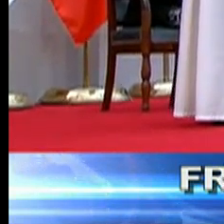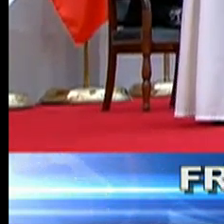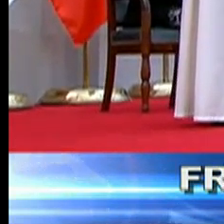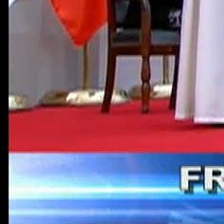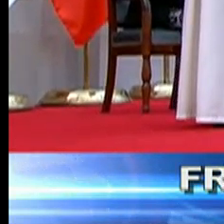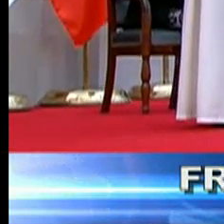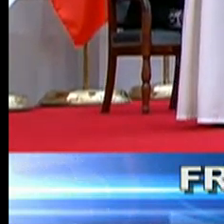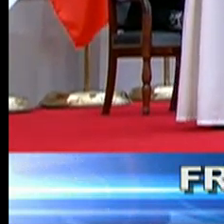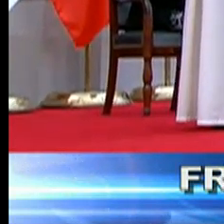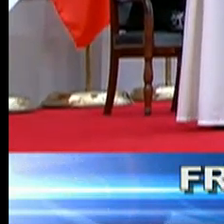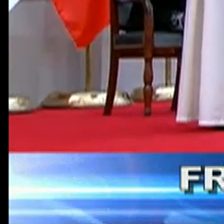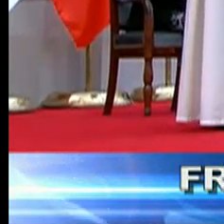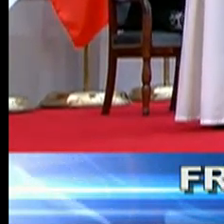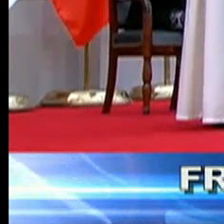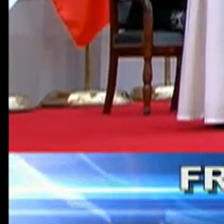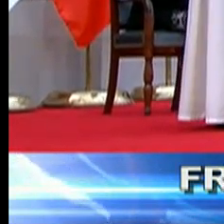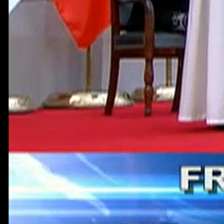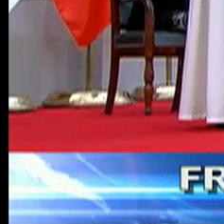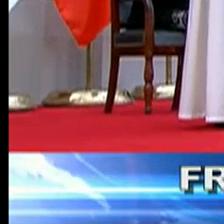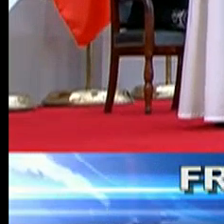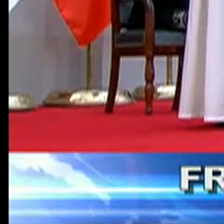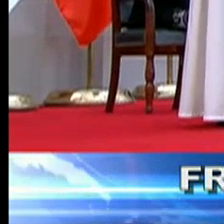irreparable.